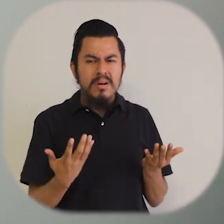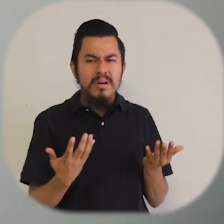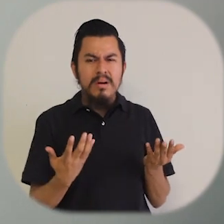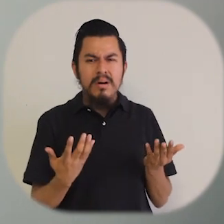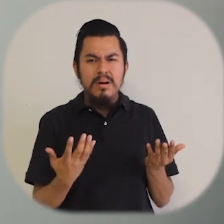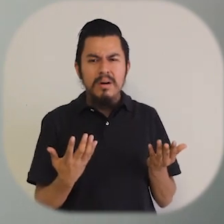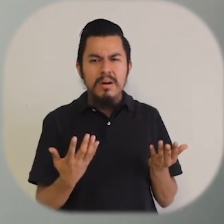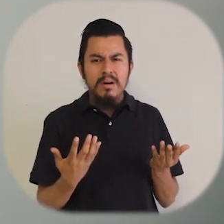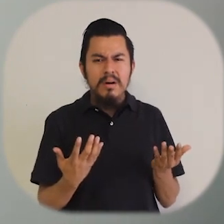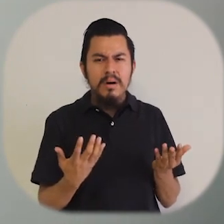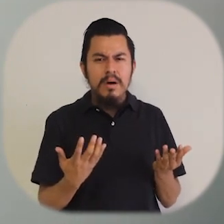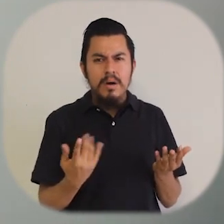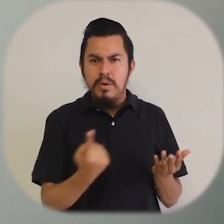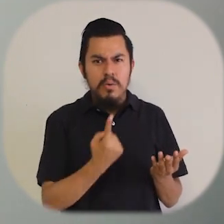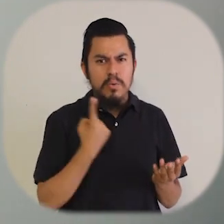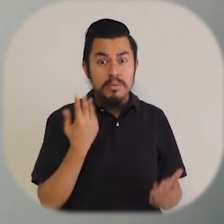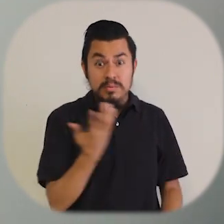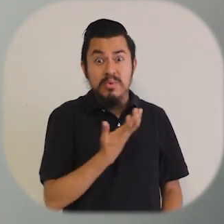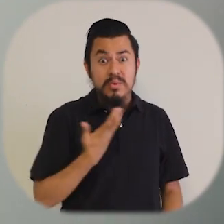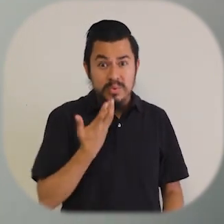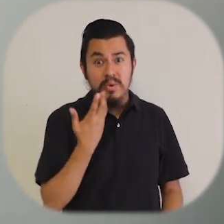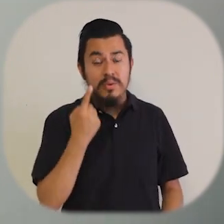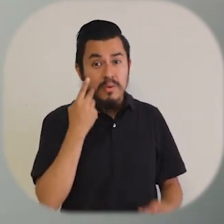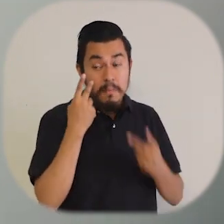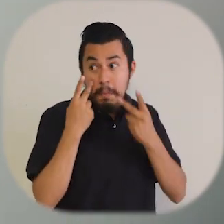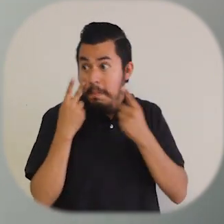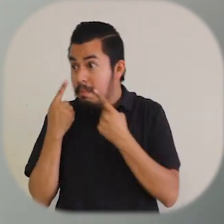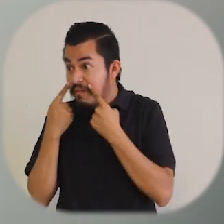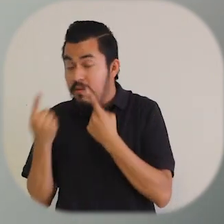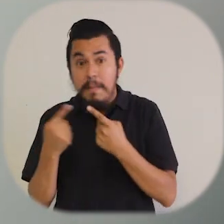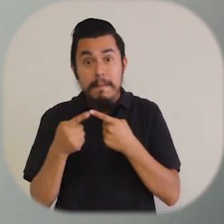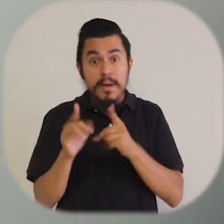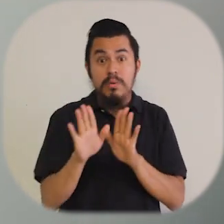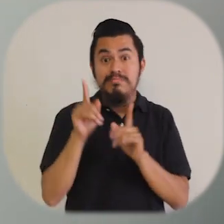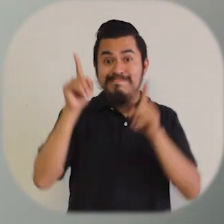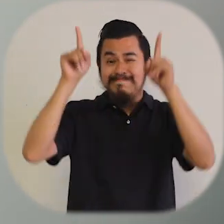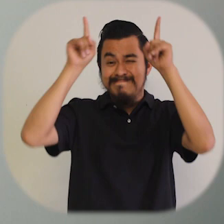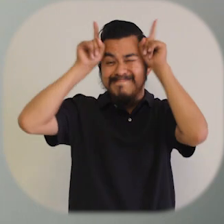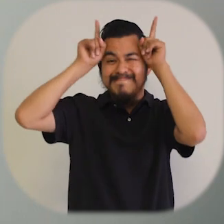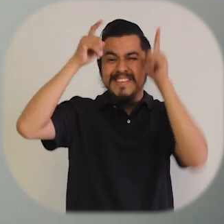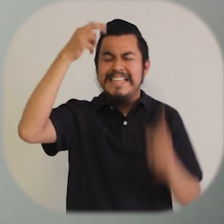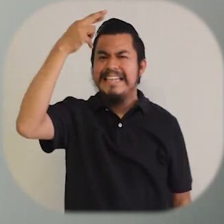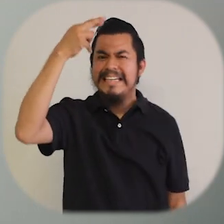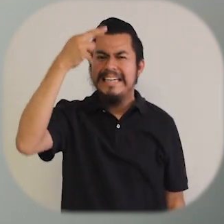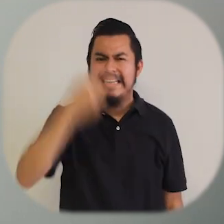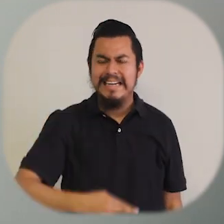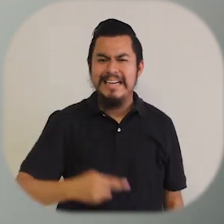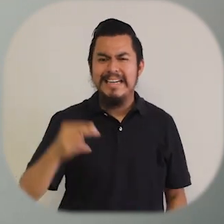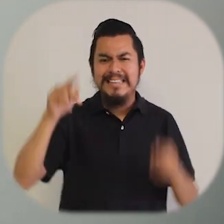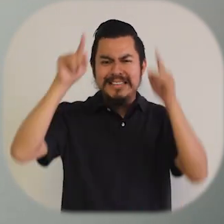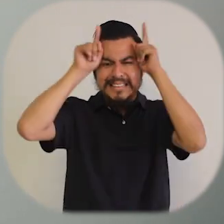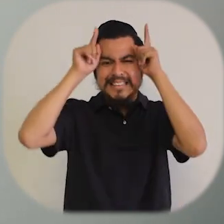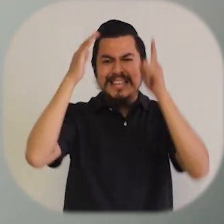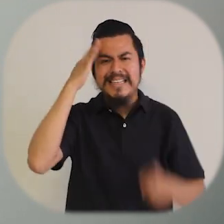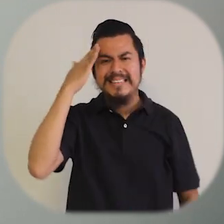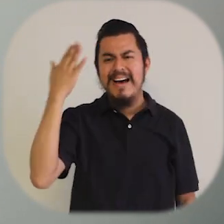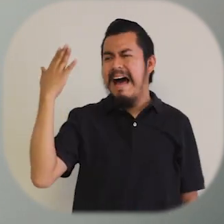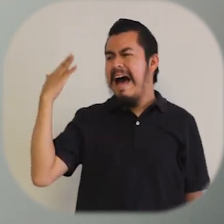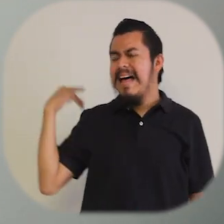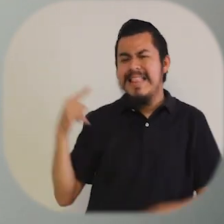pero Satanás sí existe. Y Satanás sabe desde el principio qué es lo importante. Por eso es